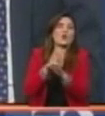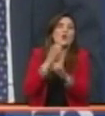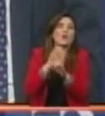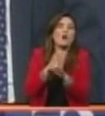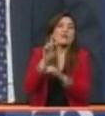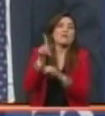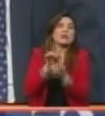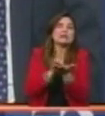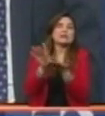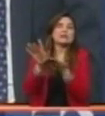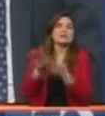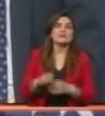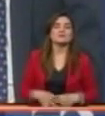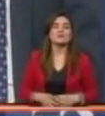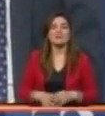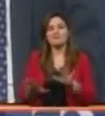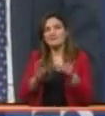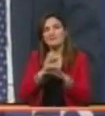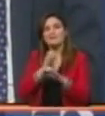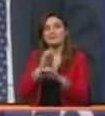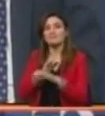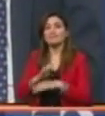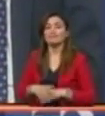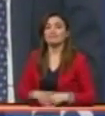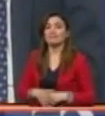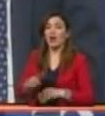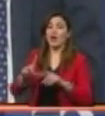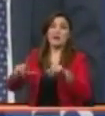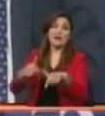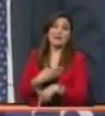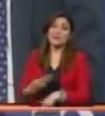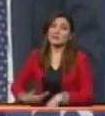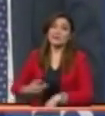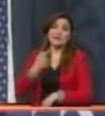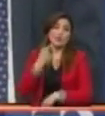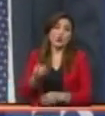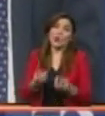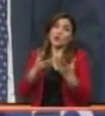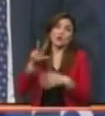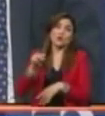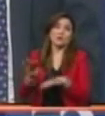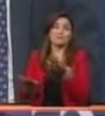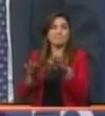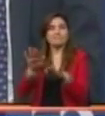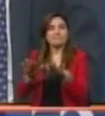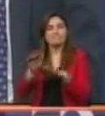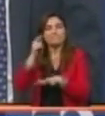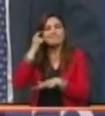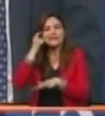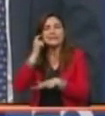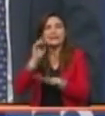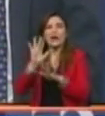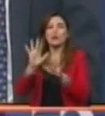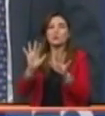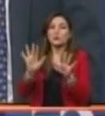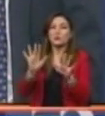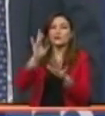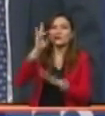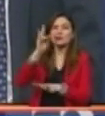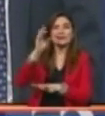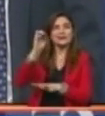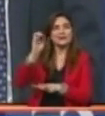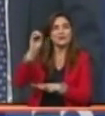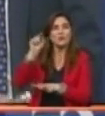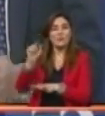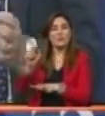deberían dejar sus cargos? ¿Tiene usted un cálculo? No dio la cifra el presidente de la República, pero si es que pensamos que estamos hablando de 700